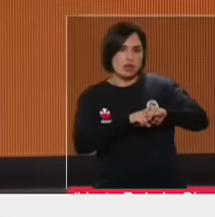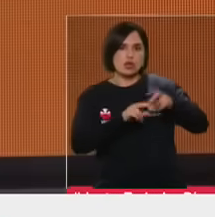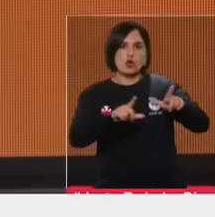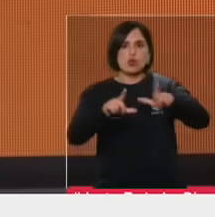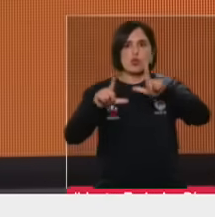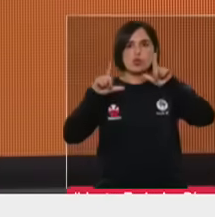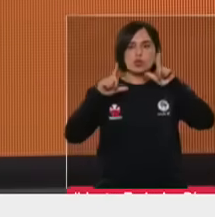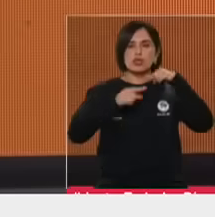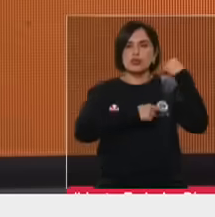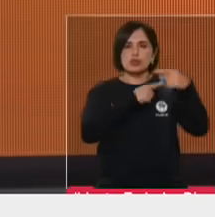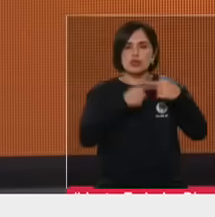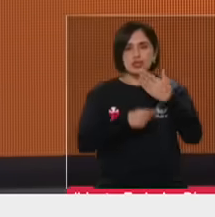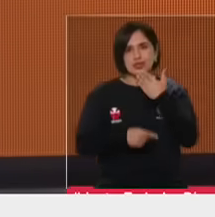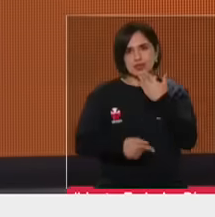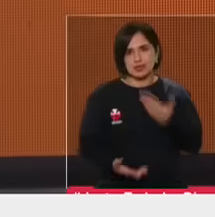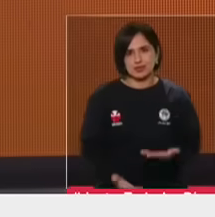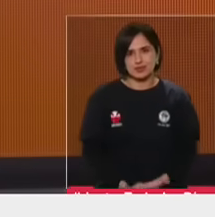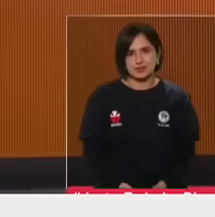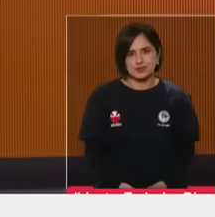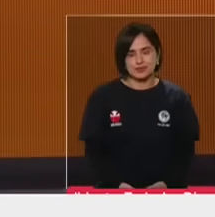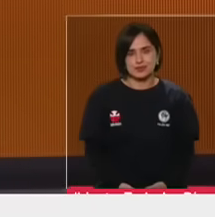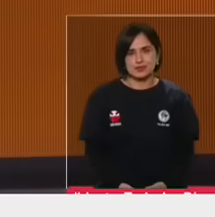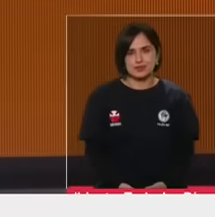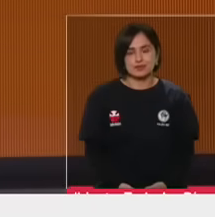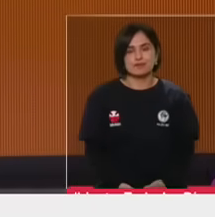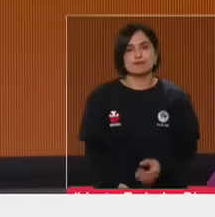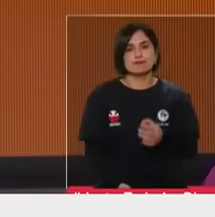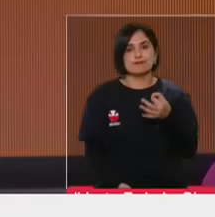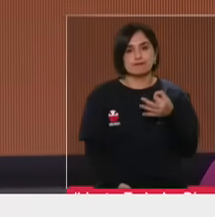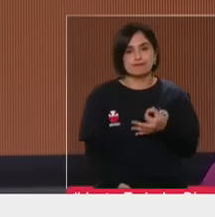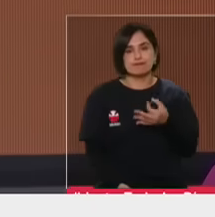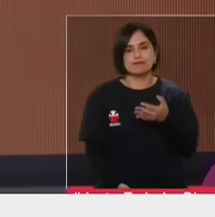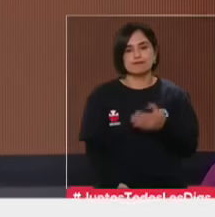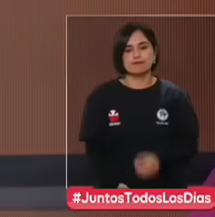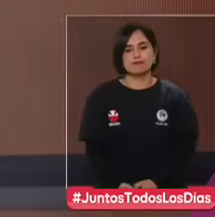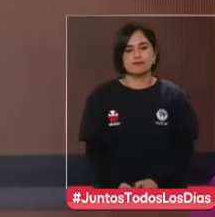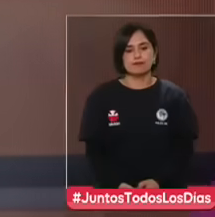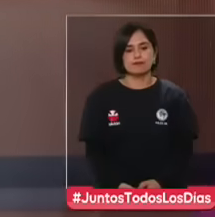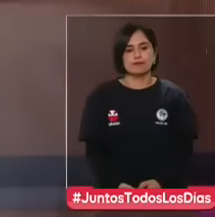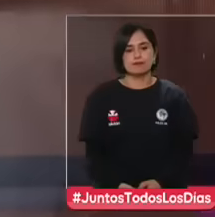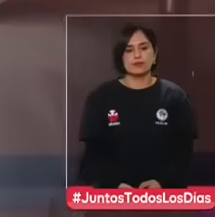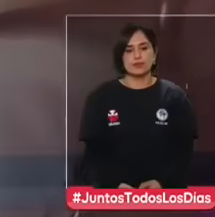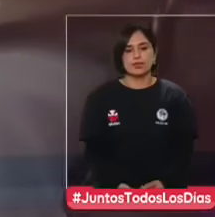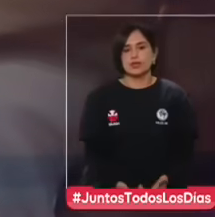protagonista también de una de las historias. Exacto. A ver,